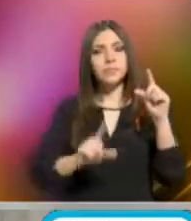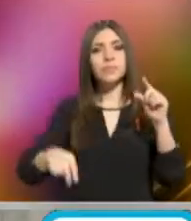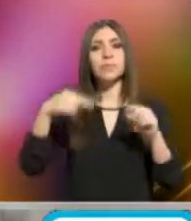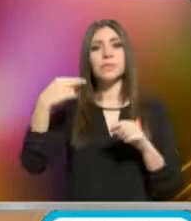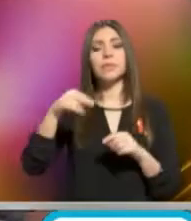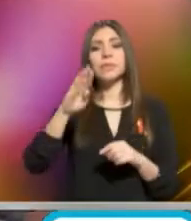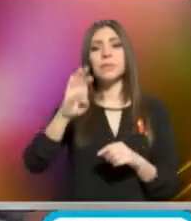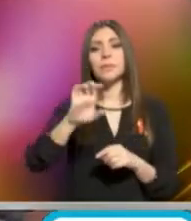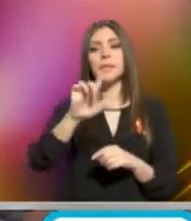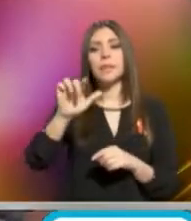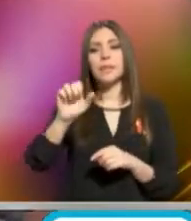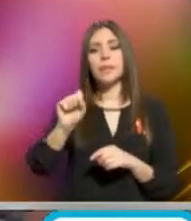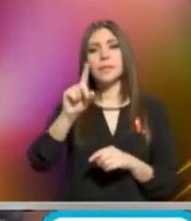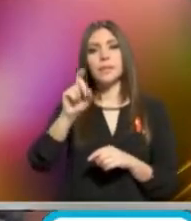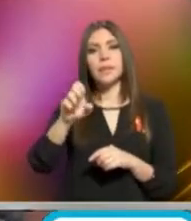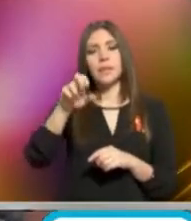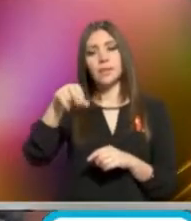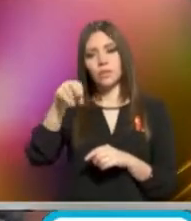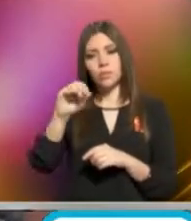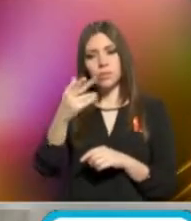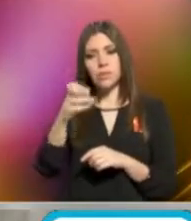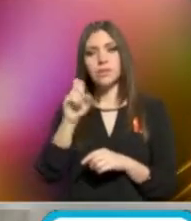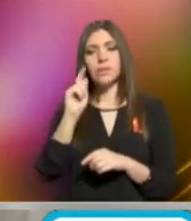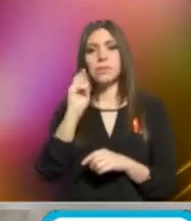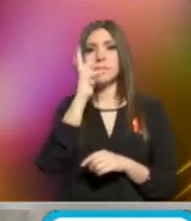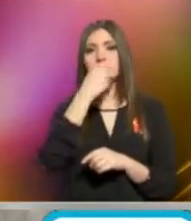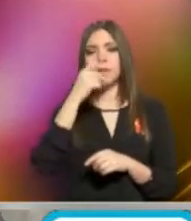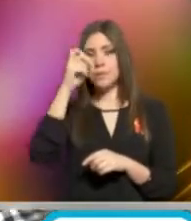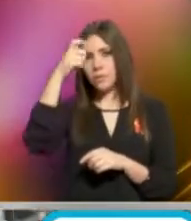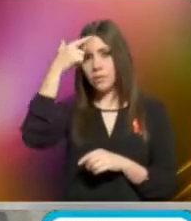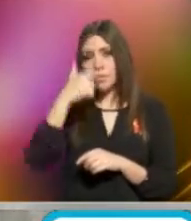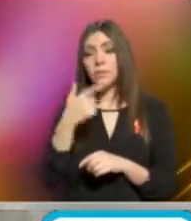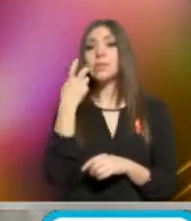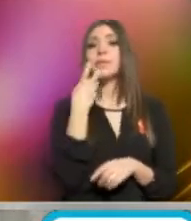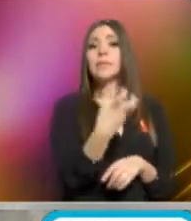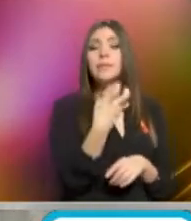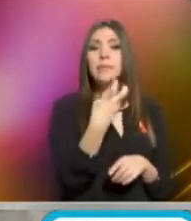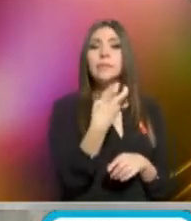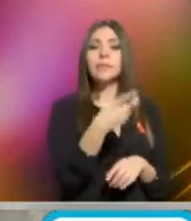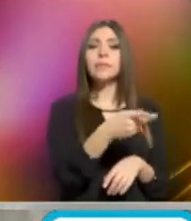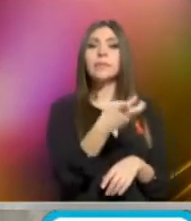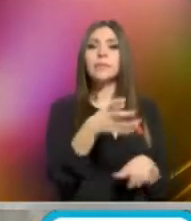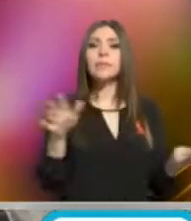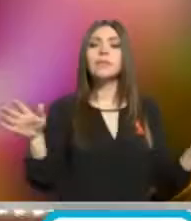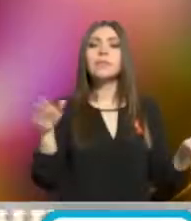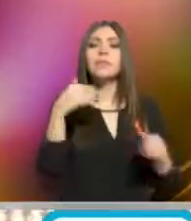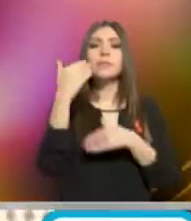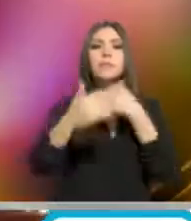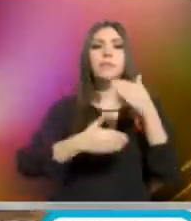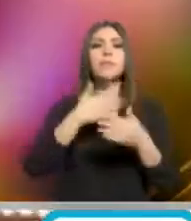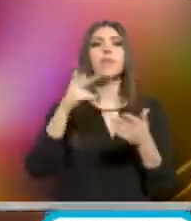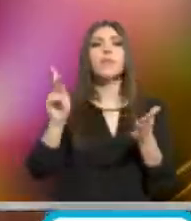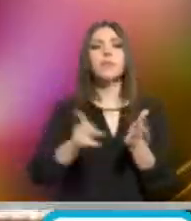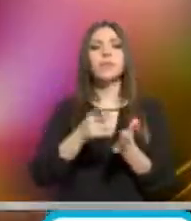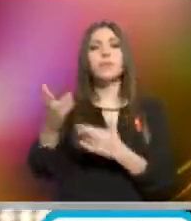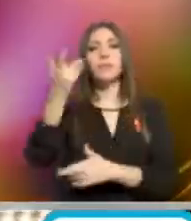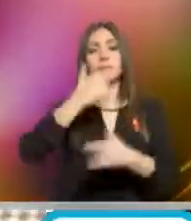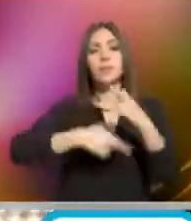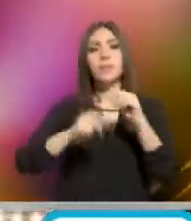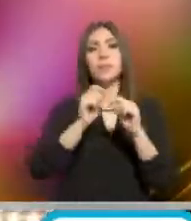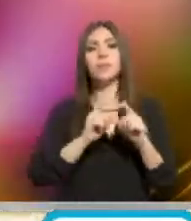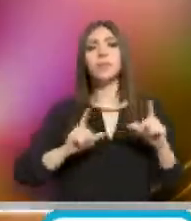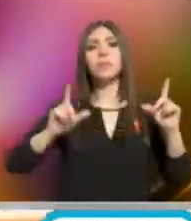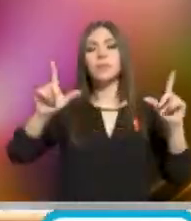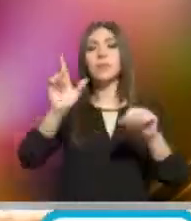Noche. Y a partir de ahí, el documental le ha dado la vuelta al mundo completa y ahora, casi un año después, regresa y se estrena